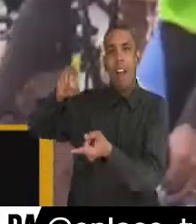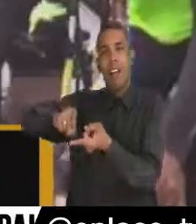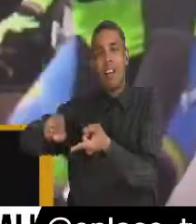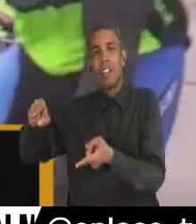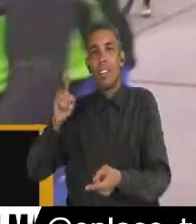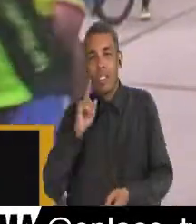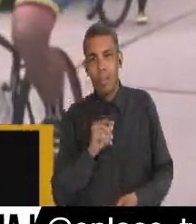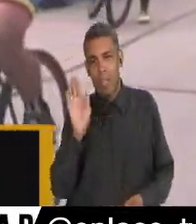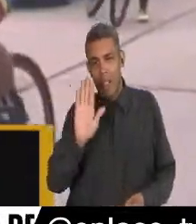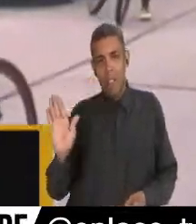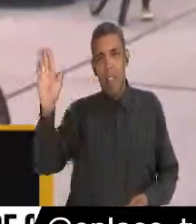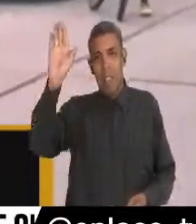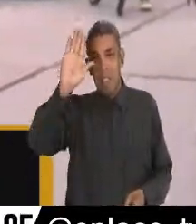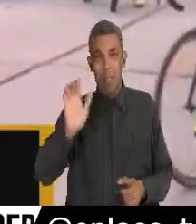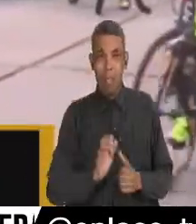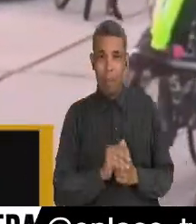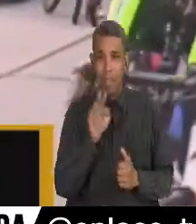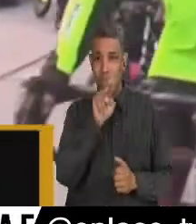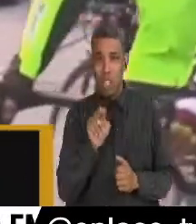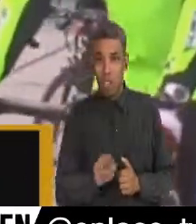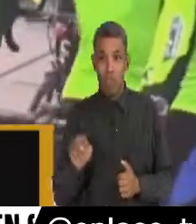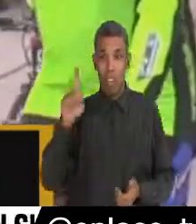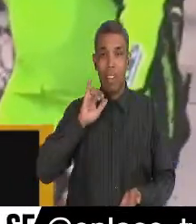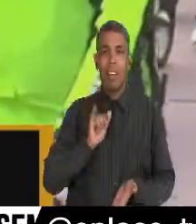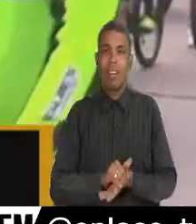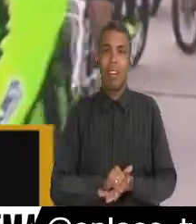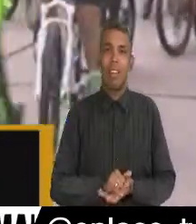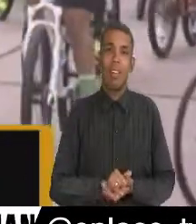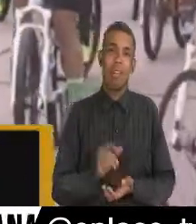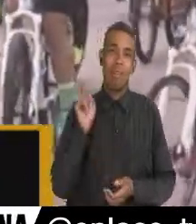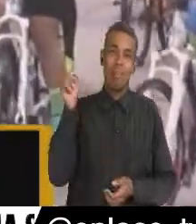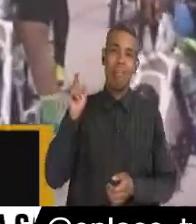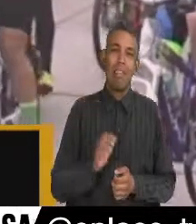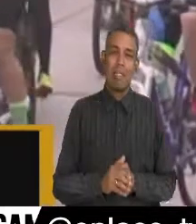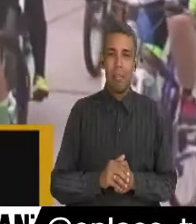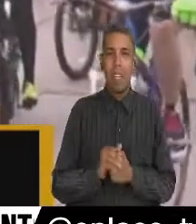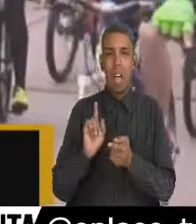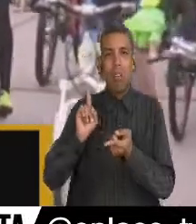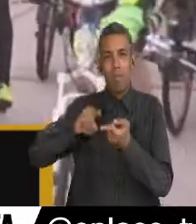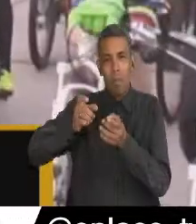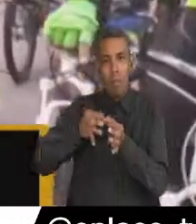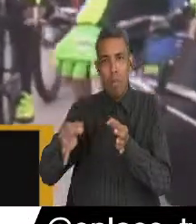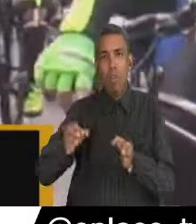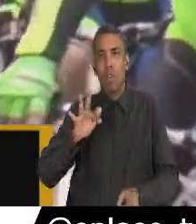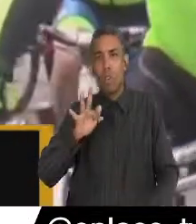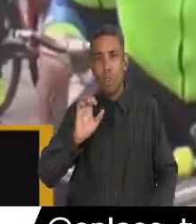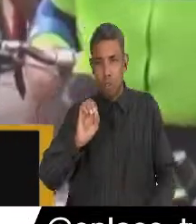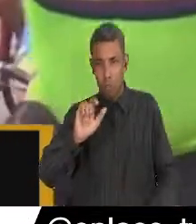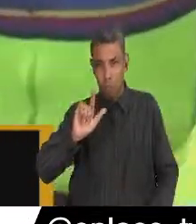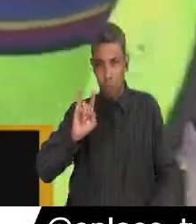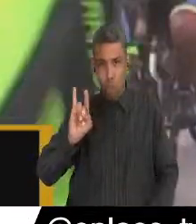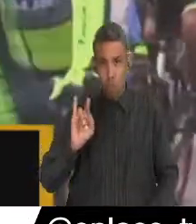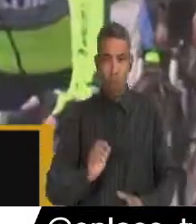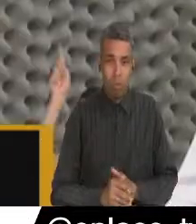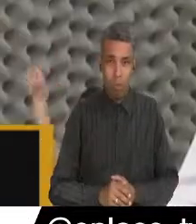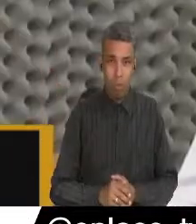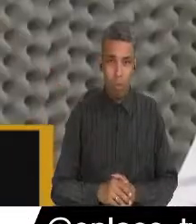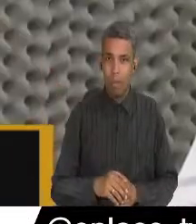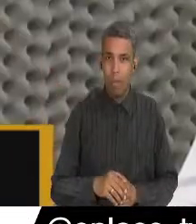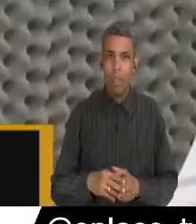entre ellos 10 mujeres, tomaron la partida, cuyo recorrido se desarrollará en 4 etapas. Gary Mesa, presidente del club, lidera esta travesía. Todo se